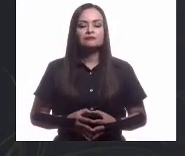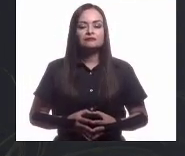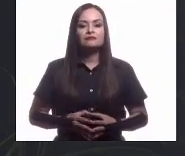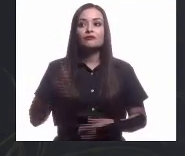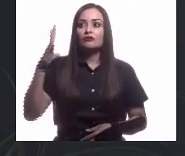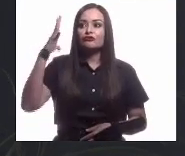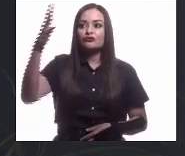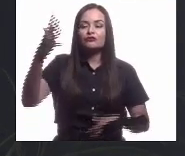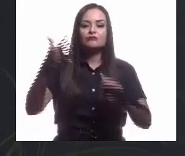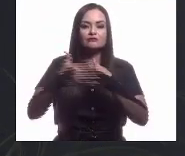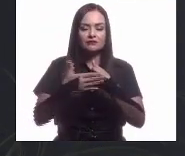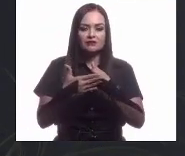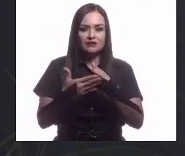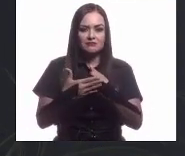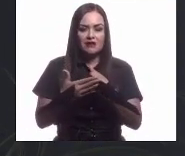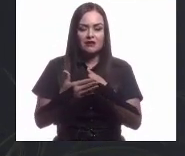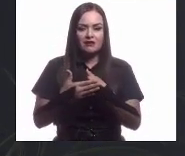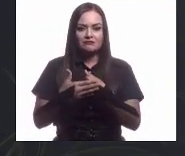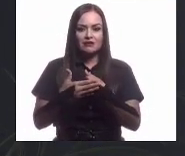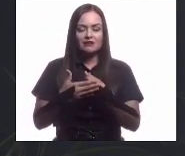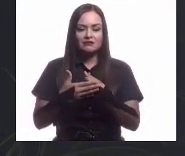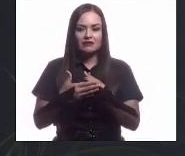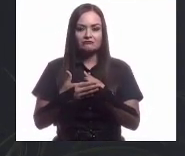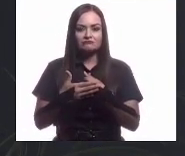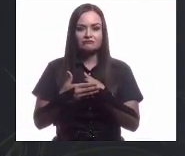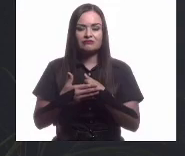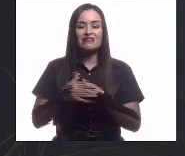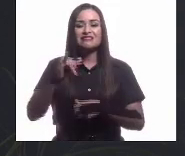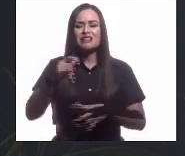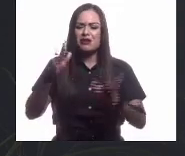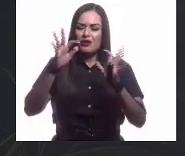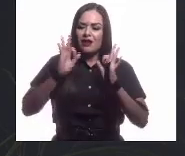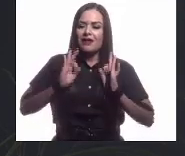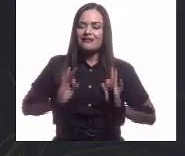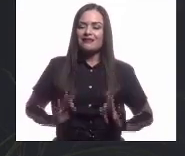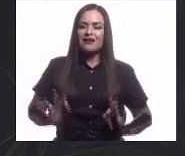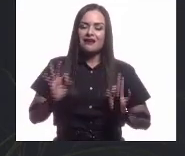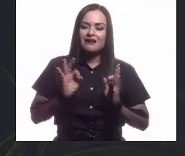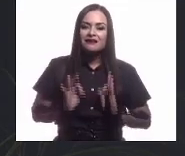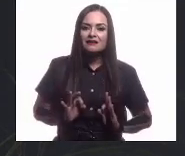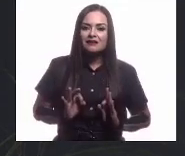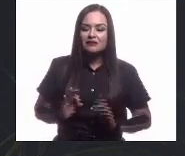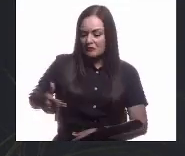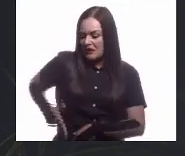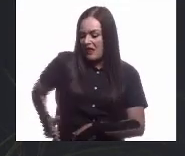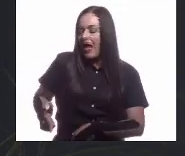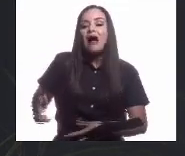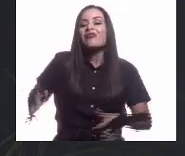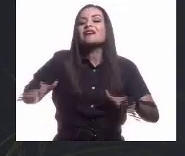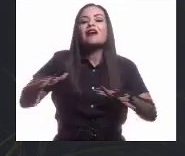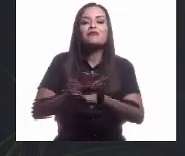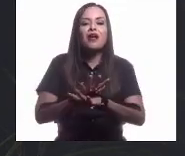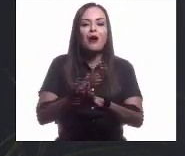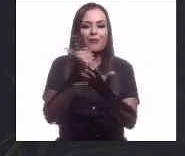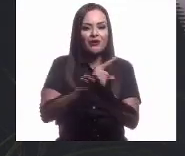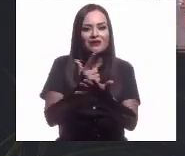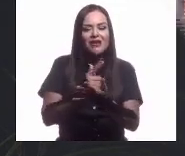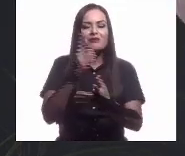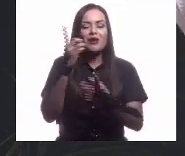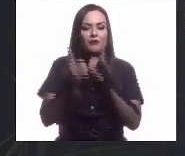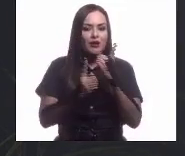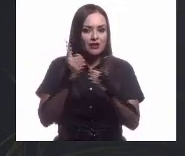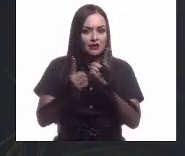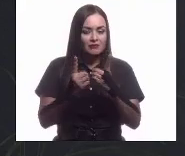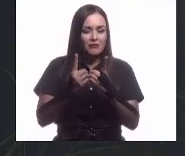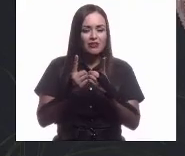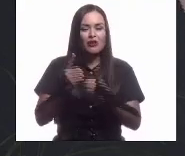mejor futuro, con la recuperación de nuestra tranquilidad, cambiando armas por libros y por deporte, con el